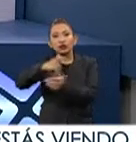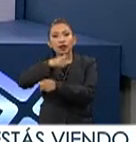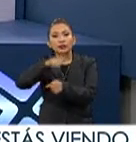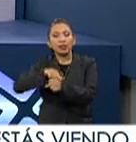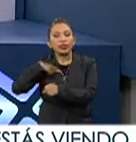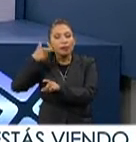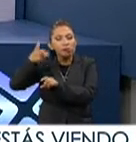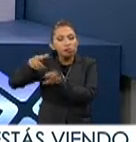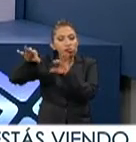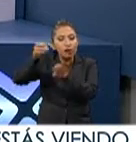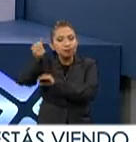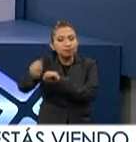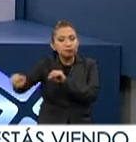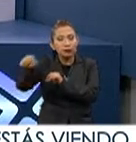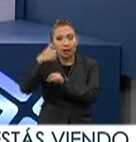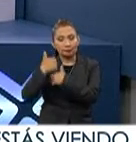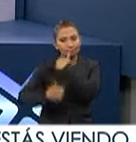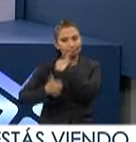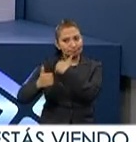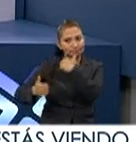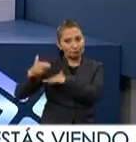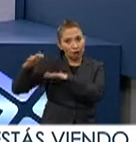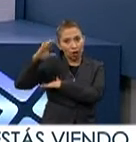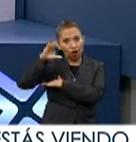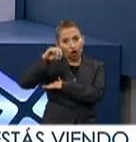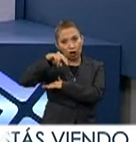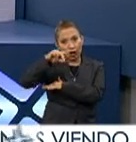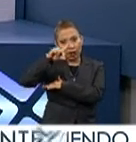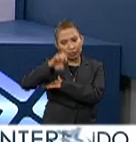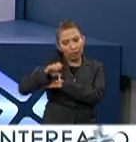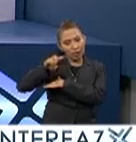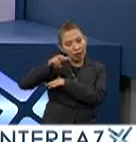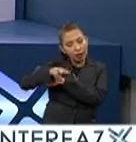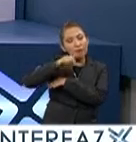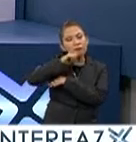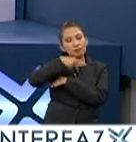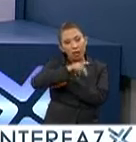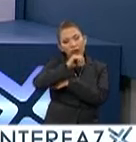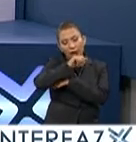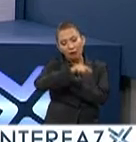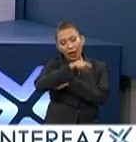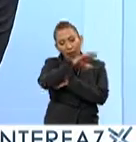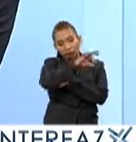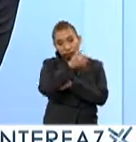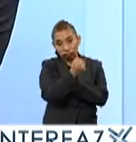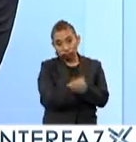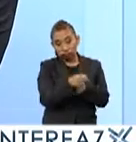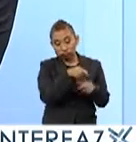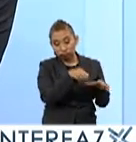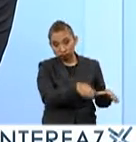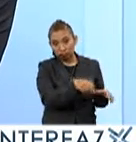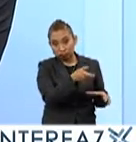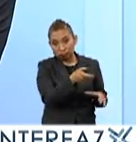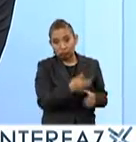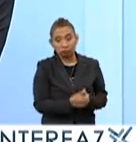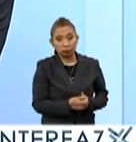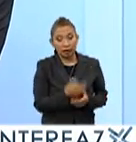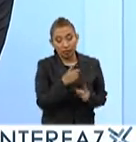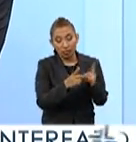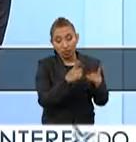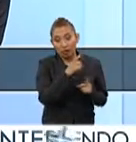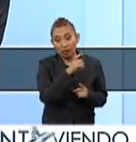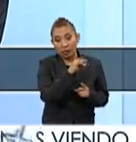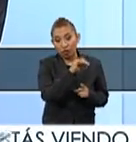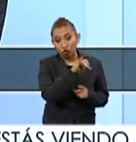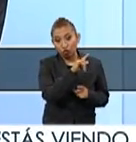Nacional de Detección de Talentos de Alto Rendimiento de la CONADE, pero también, por supuesto, que salen grandes exponentes de esta disciplina que